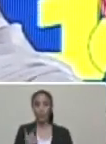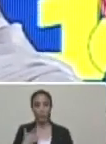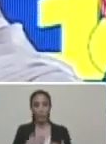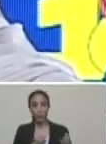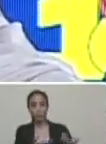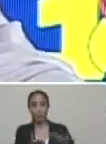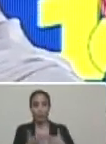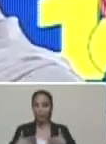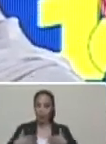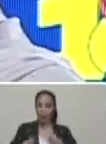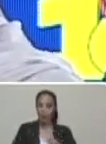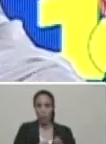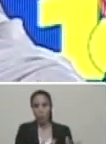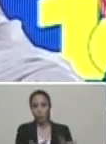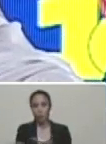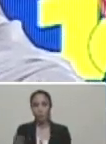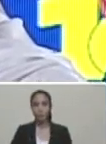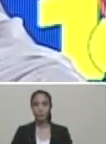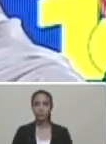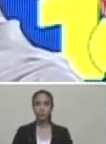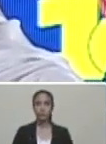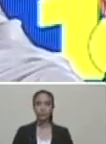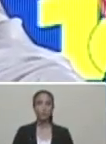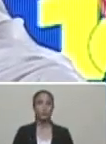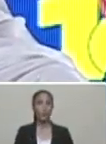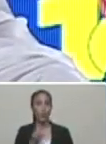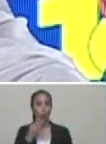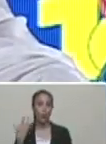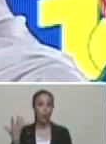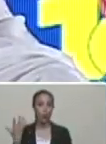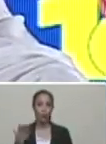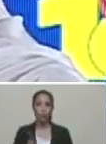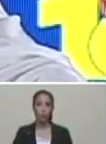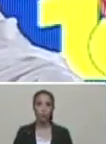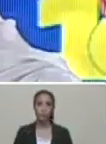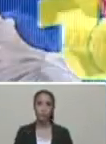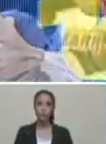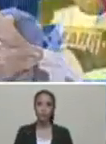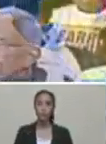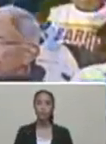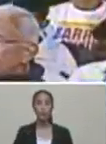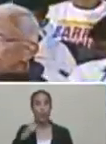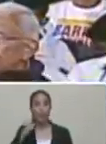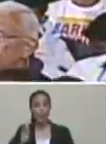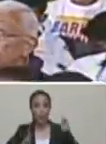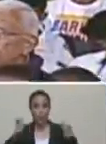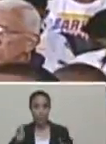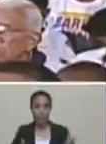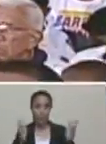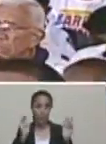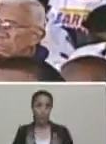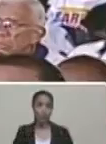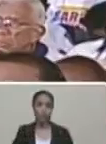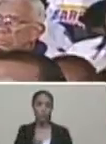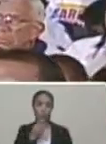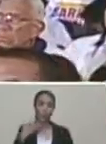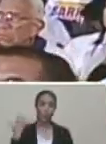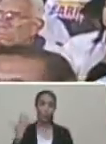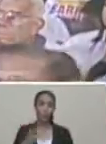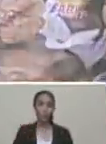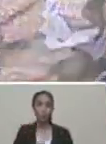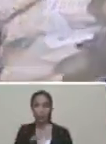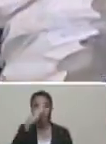y vida. Y eso tiene que llenarnos de orgullos a las presentes y a las futuras generaciones de